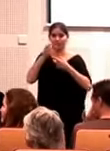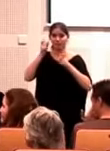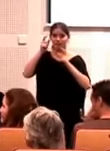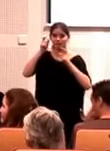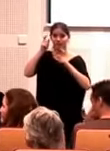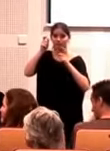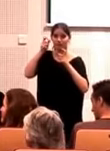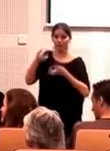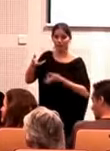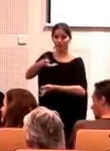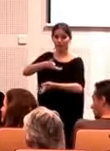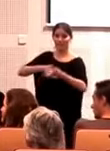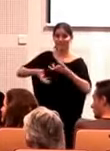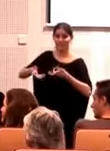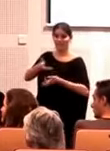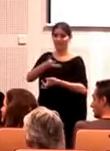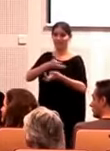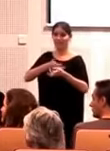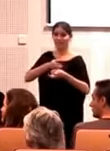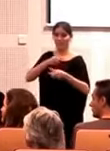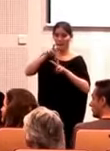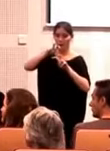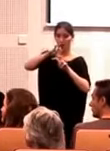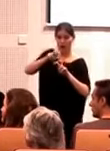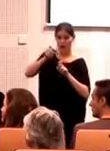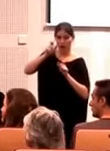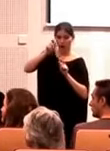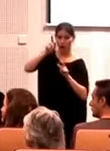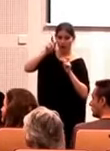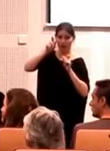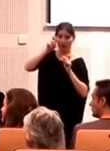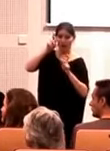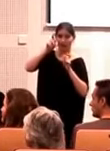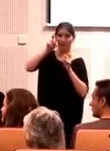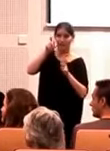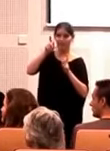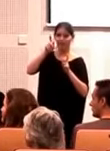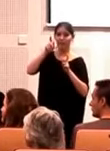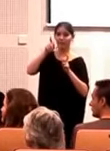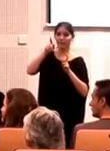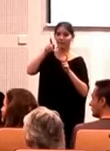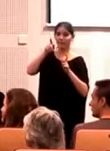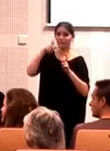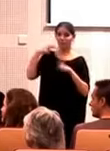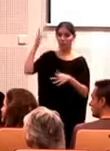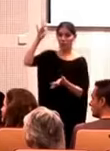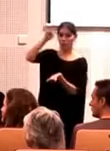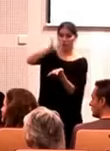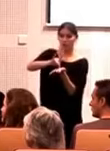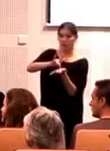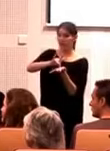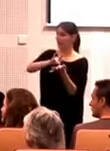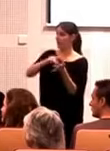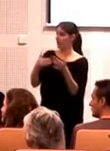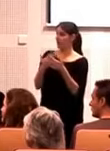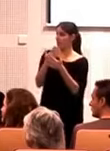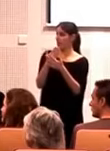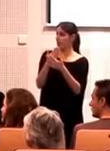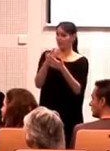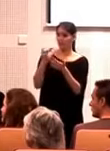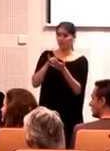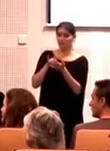y vas analizando y vas descubriendo y llega el día, que es el que yo contaba antes, que